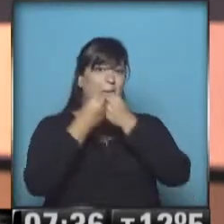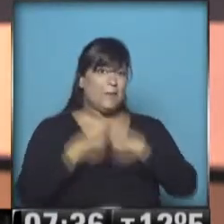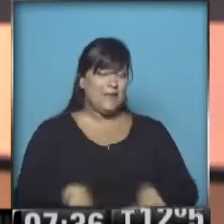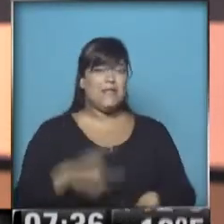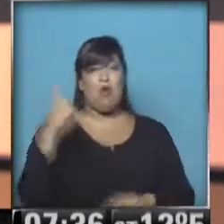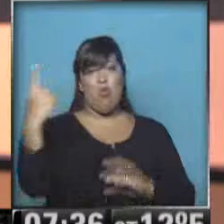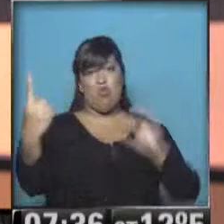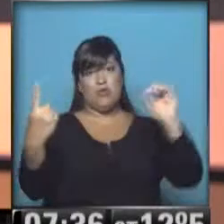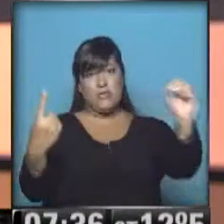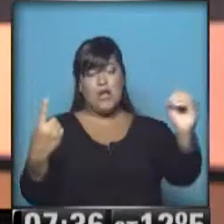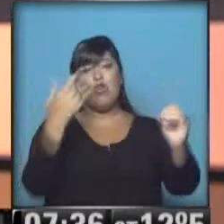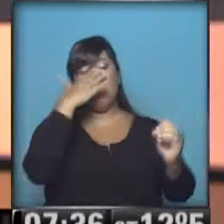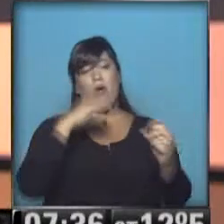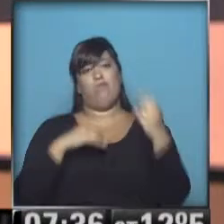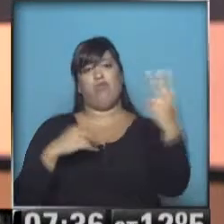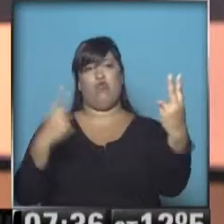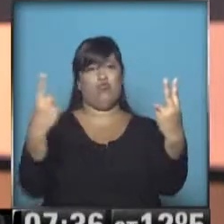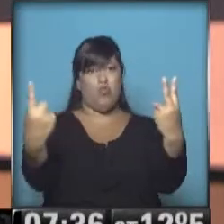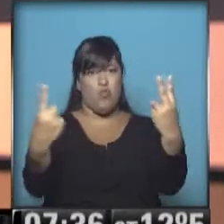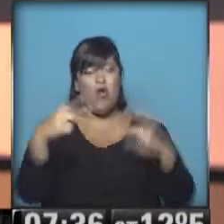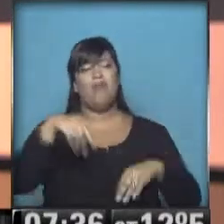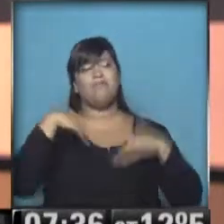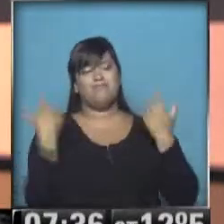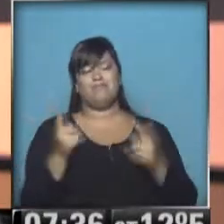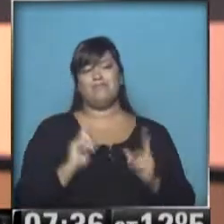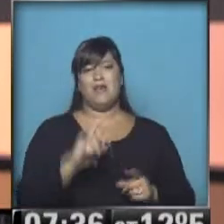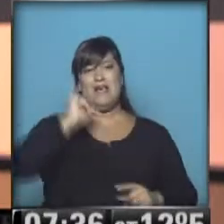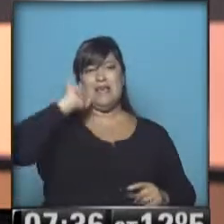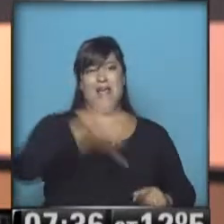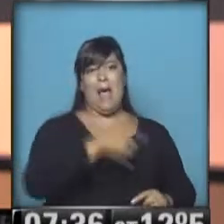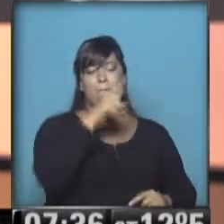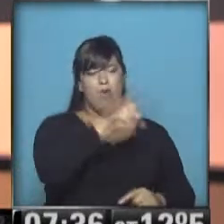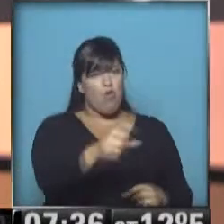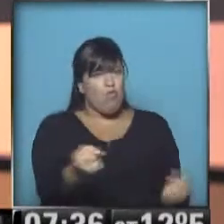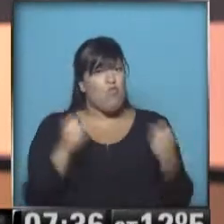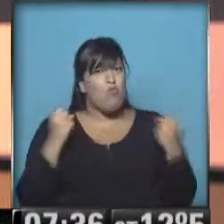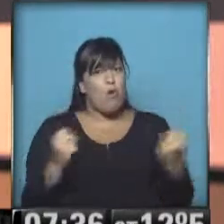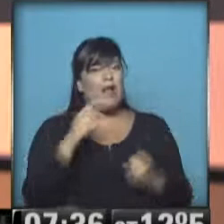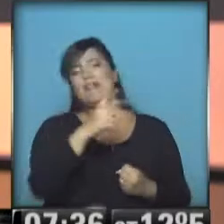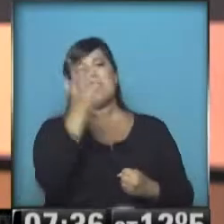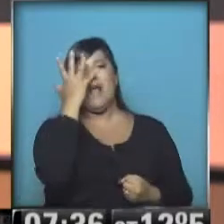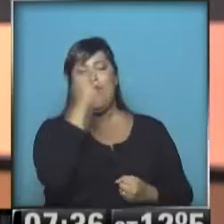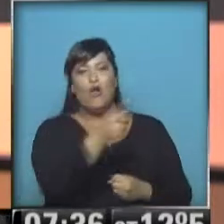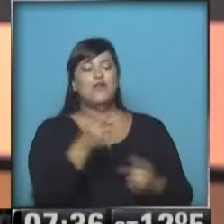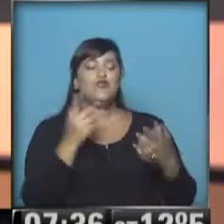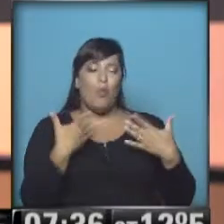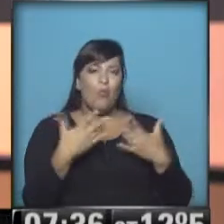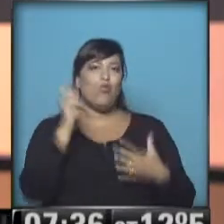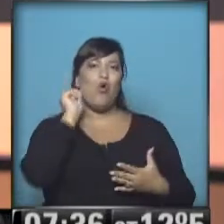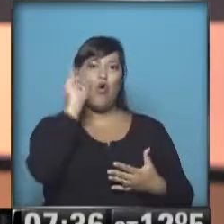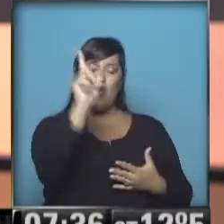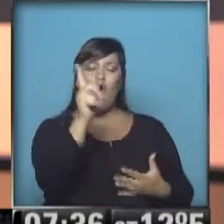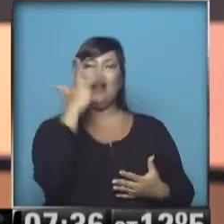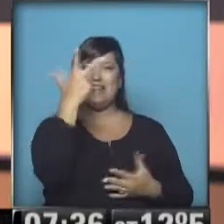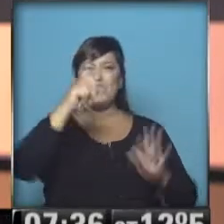Arrancó perdiendo, bueno, San Lorenzo lo dio vuelta y como decíamos, el campeón fue contundente y de esa forma pudo ganar y llevarse los primeros